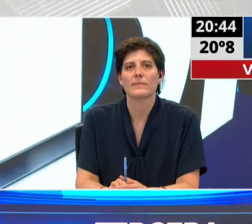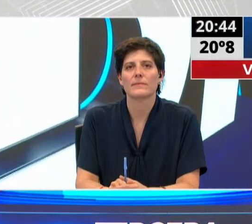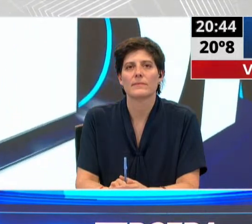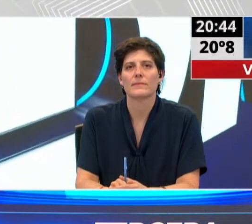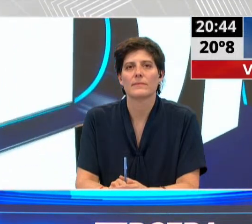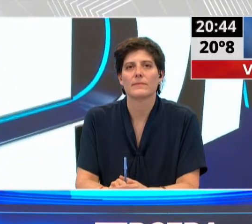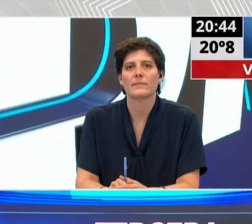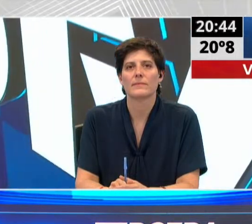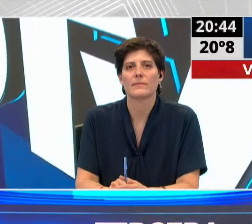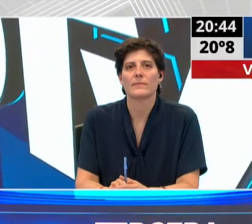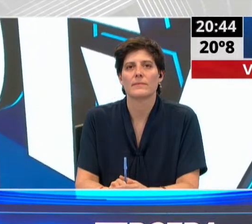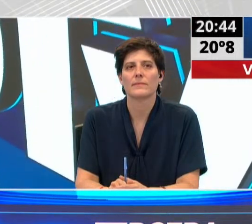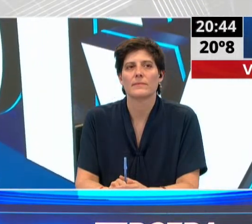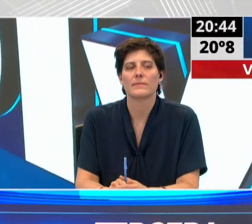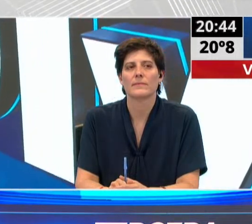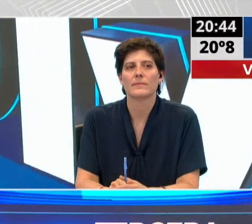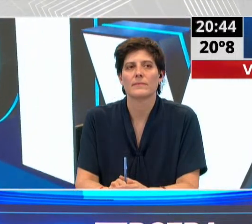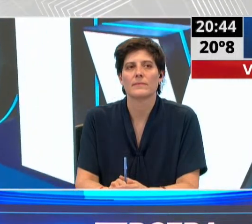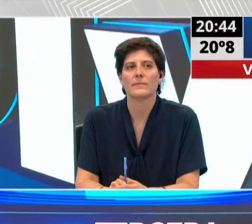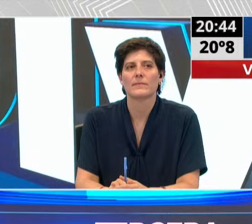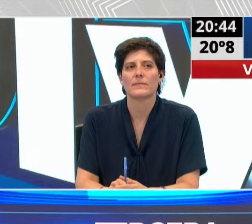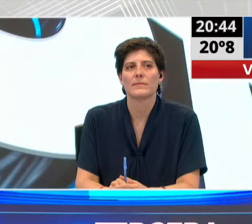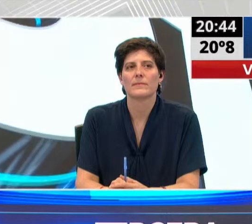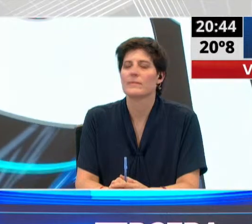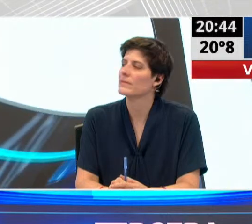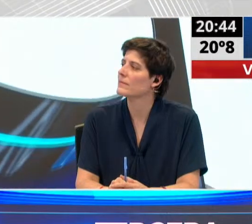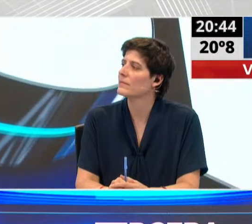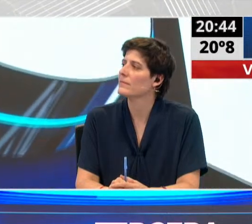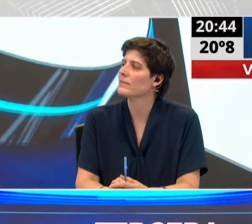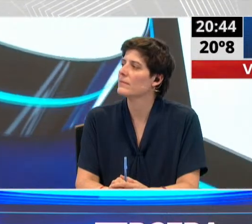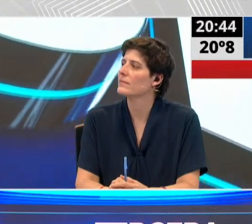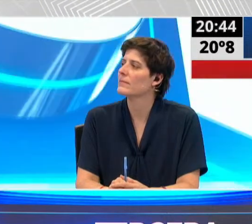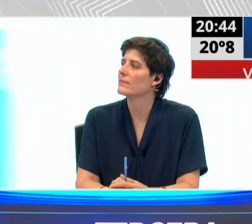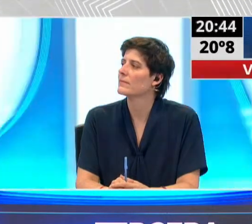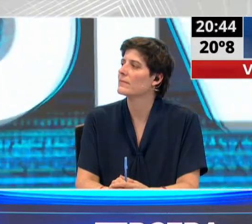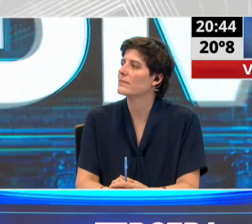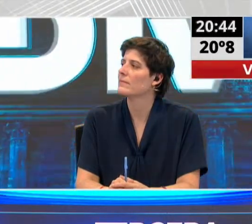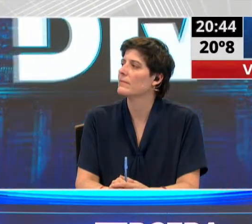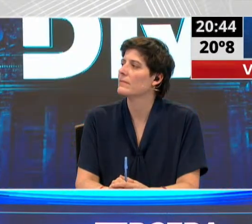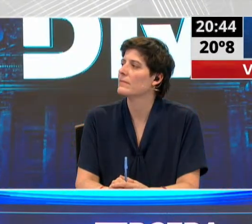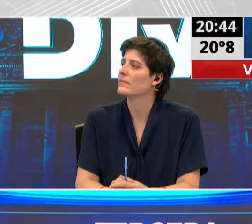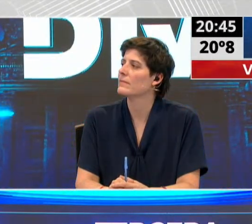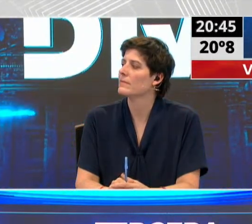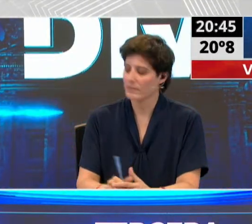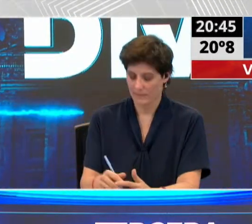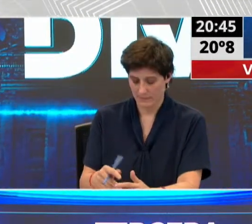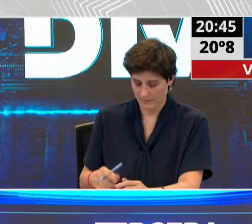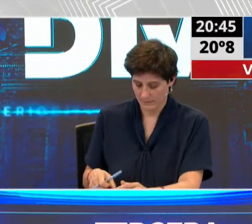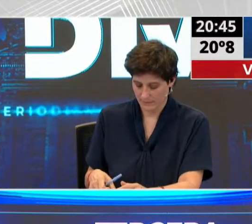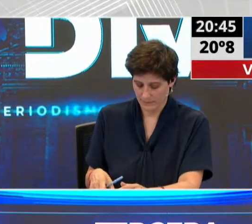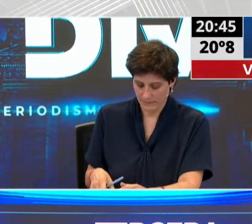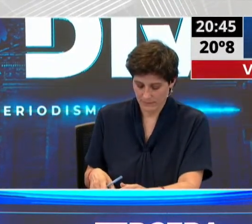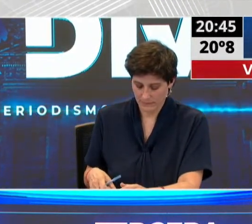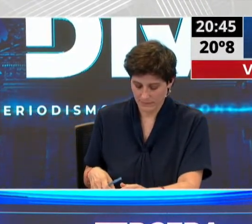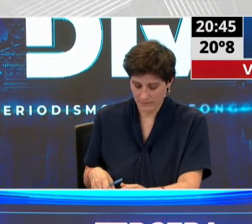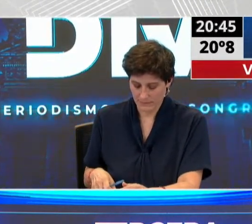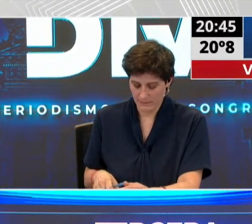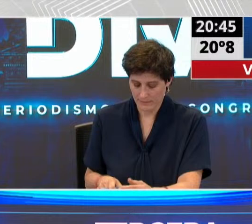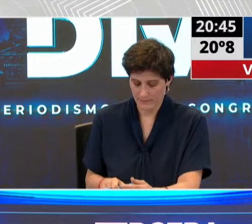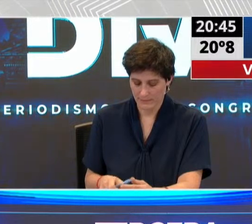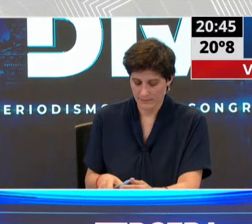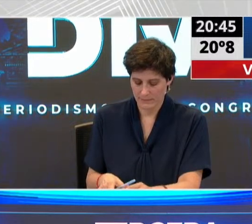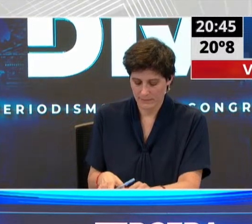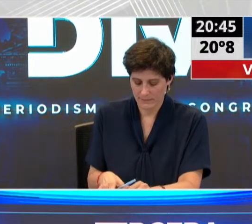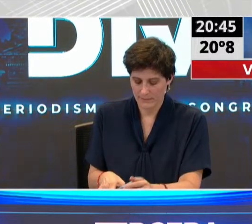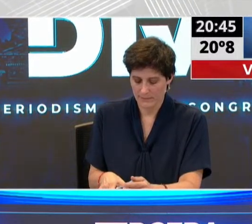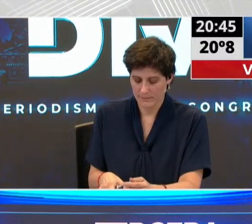hubo discusiones muy intensas en el radicalismo para lograr la reunificación, hubo también debates dentro del PRO que finalmente concluyeron